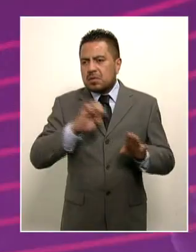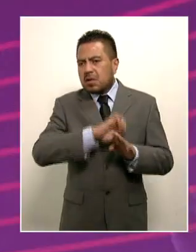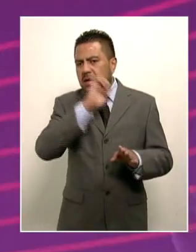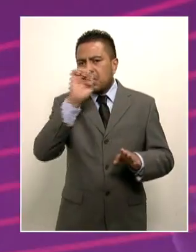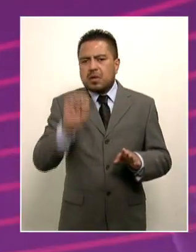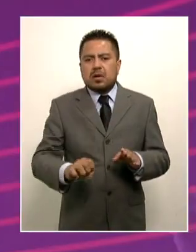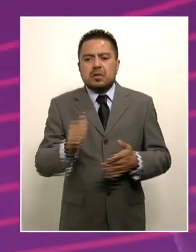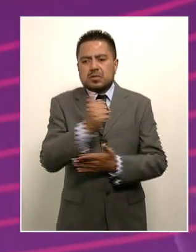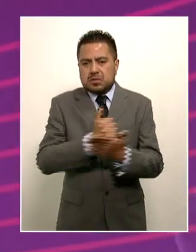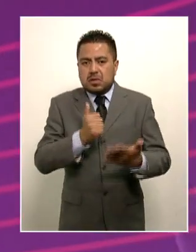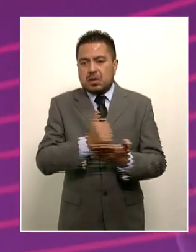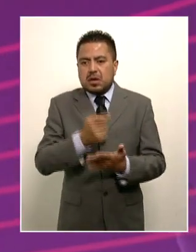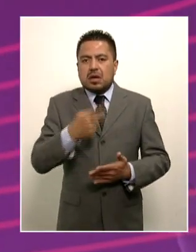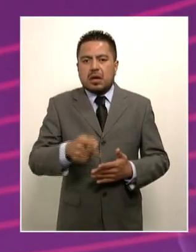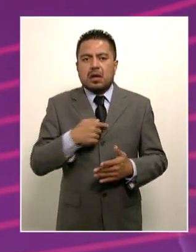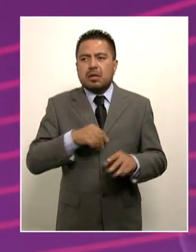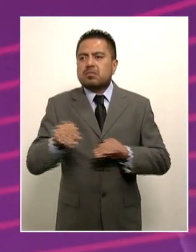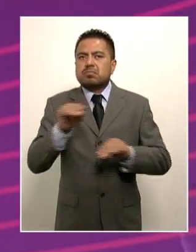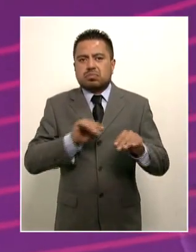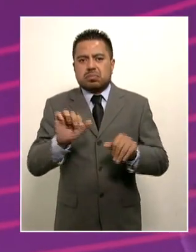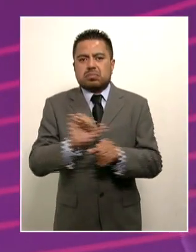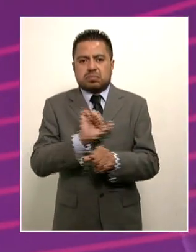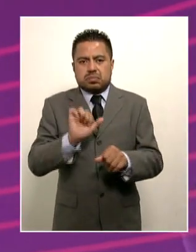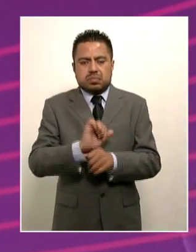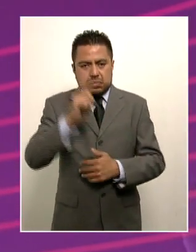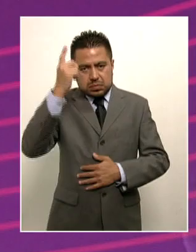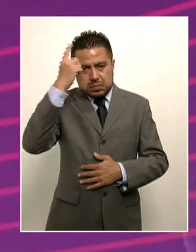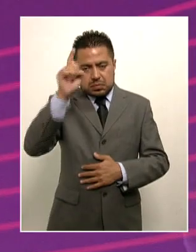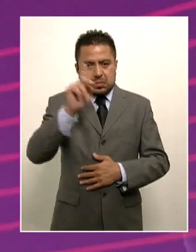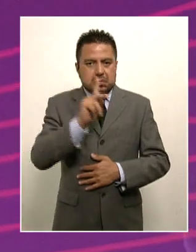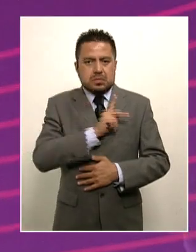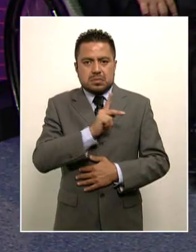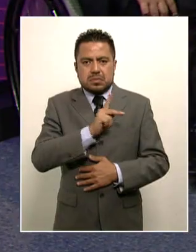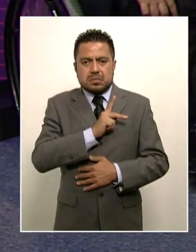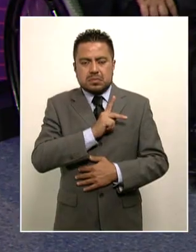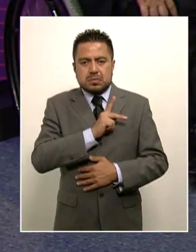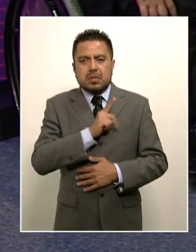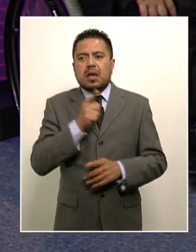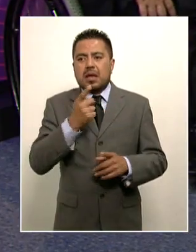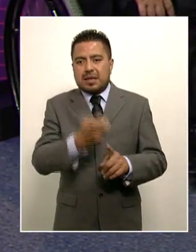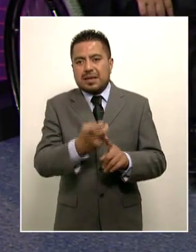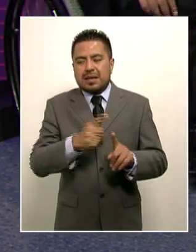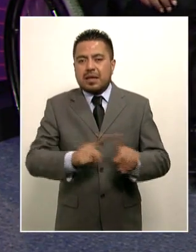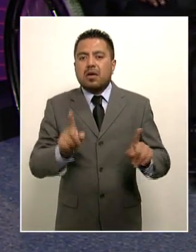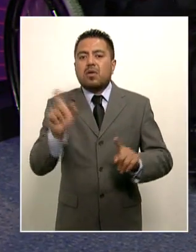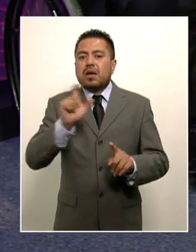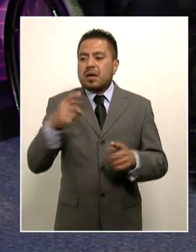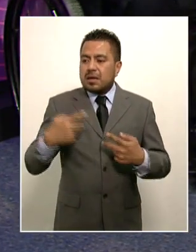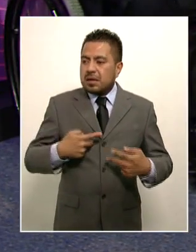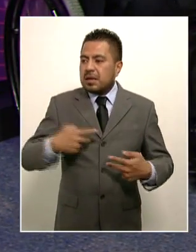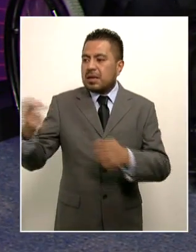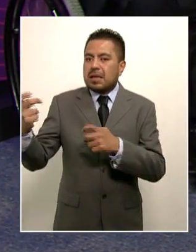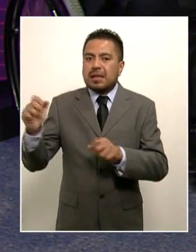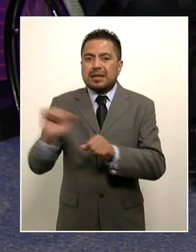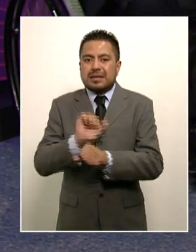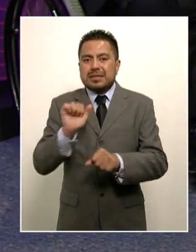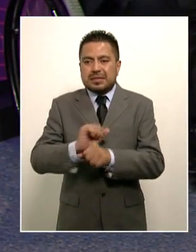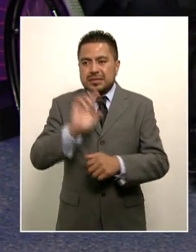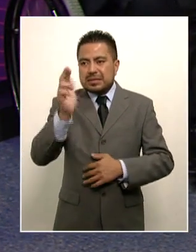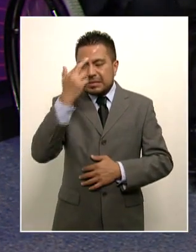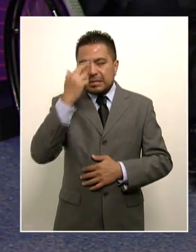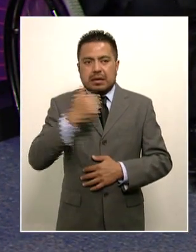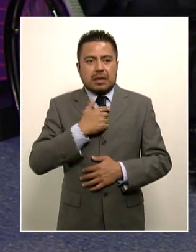en esta ciudad me movilizo en vehículo, ¿verdad? Pero eso ya hace la diferencia. Cuando me robaron el vehículo y